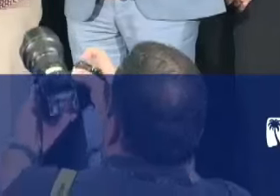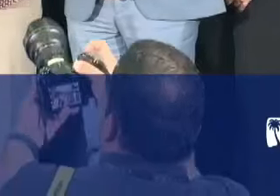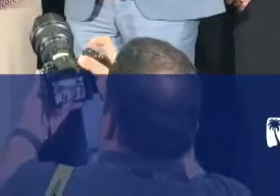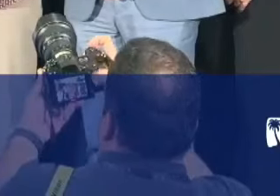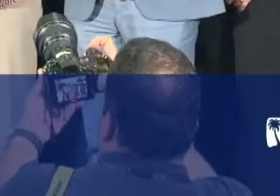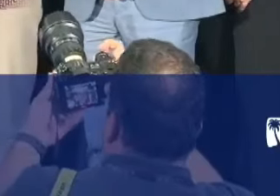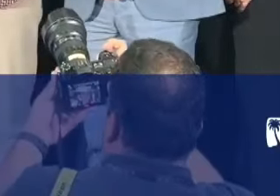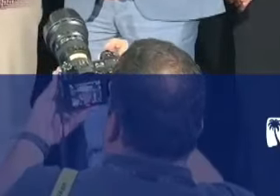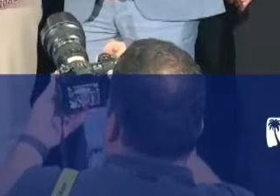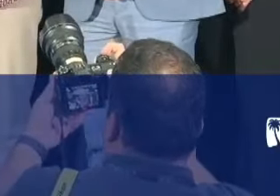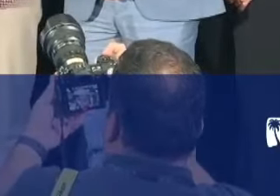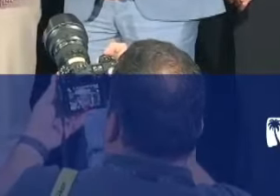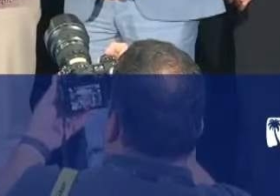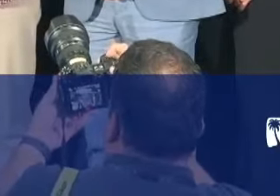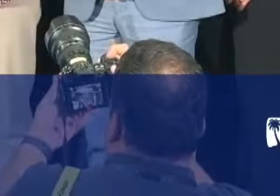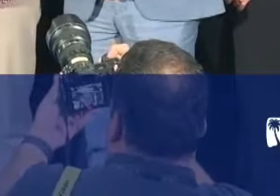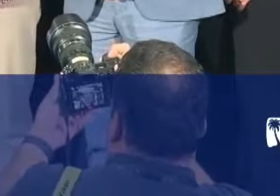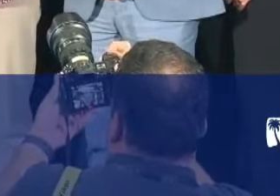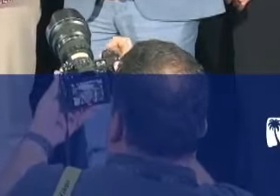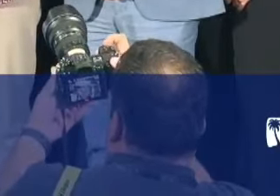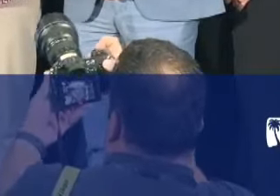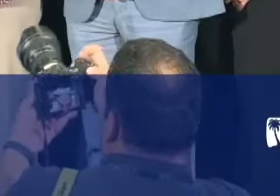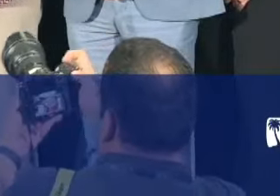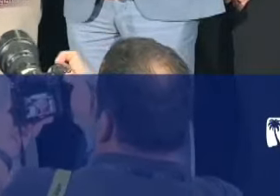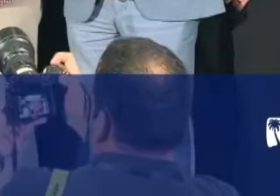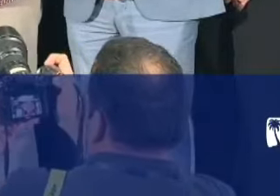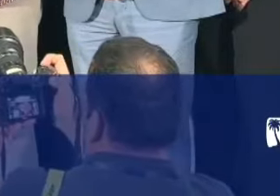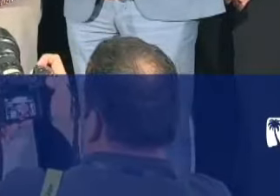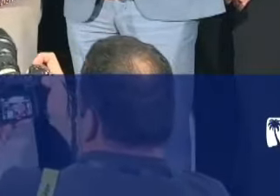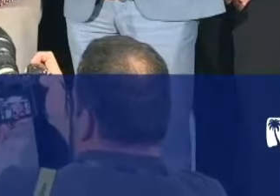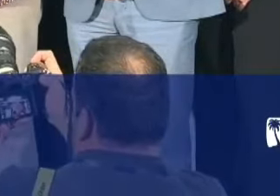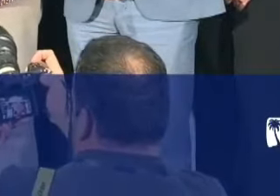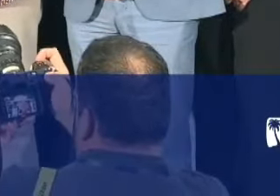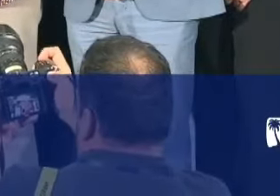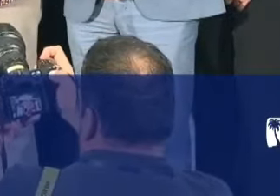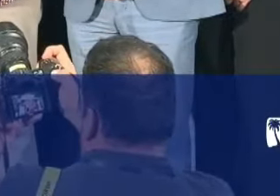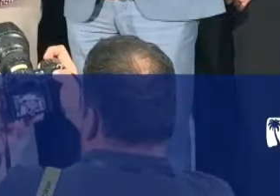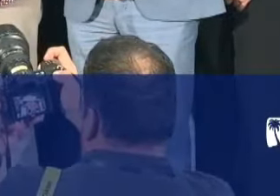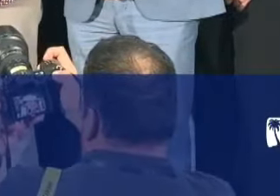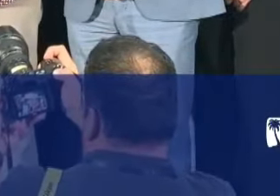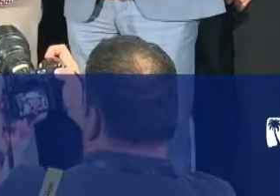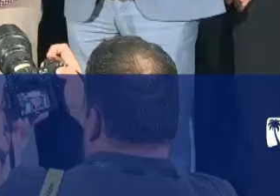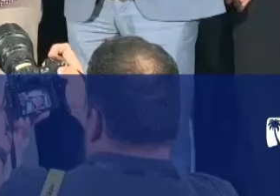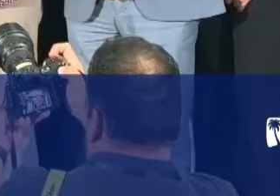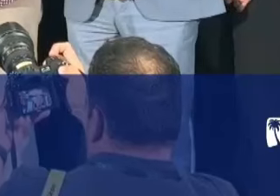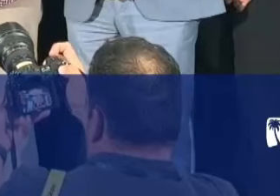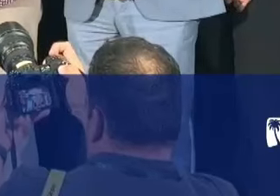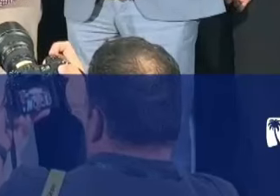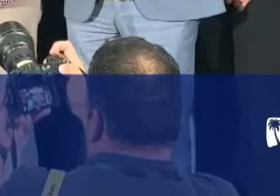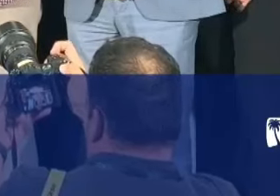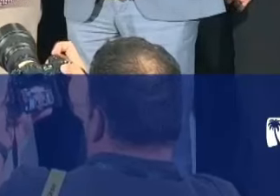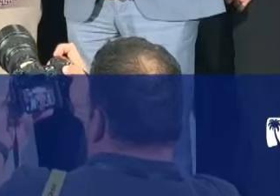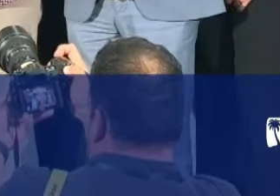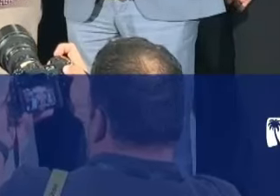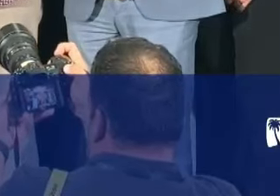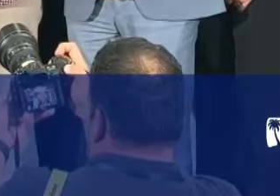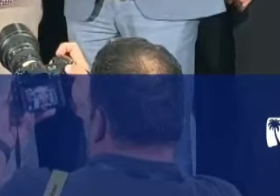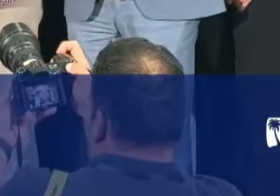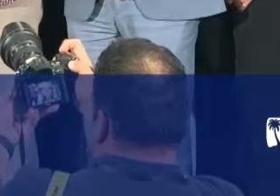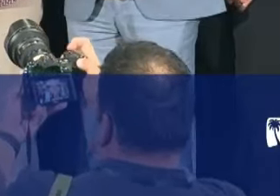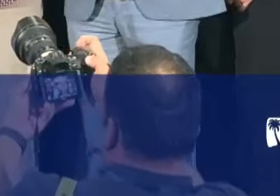verdad cambios que provoquen eh que el pnp pueda ganar esas alcaldías eh Por lo menos esa son las expectativas lo mismo va a pasar con algunos